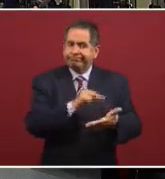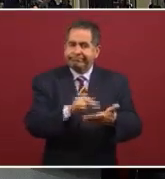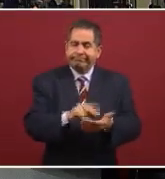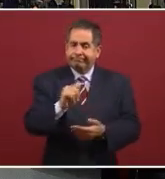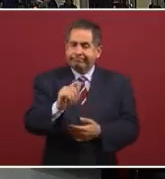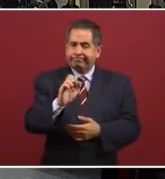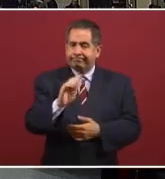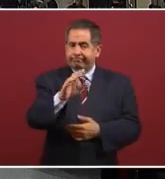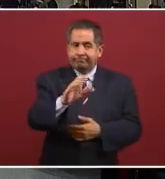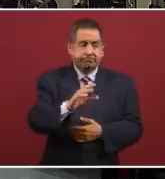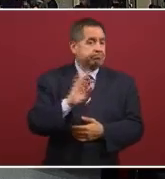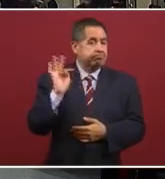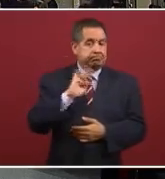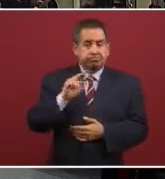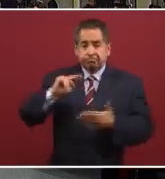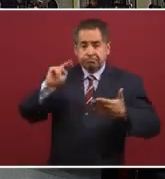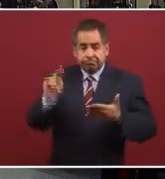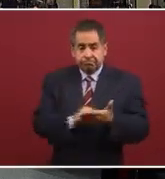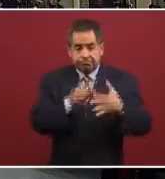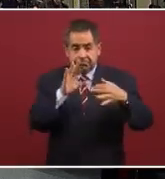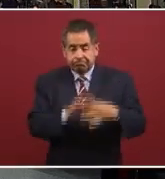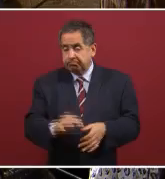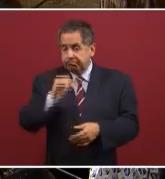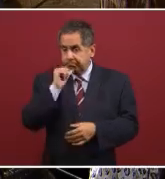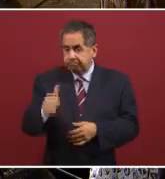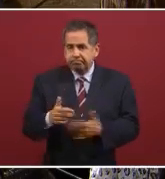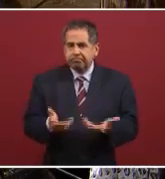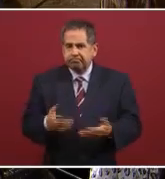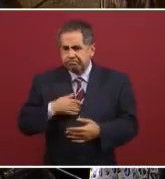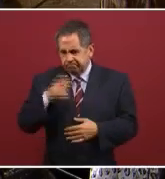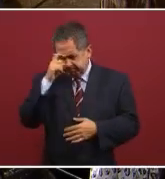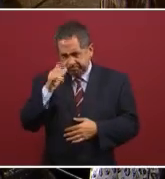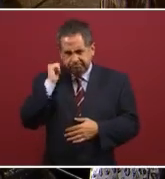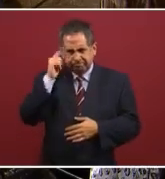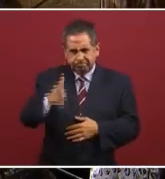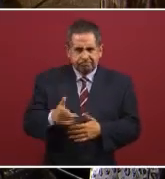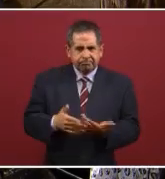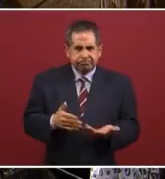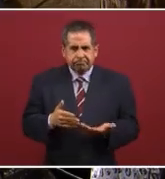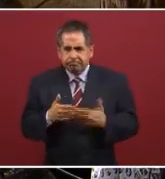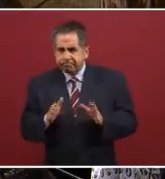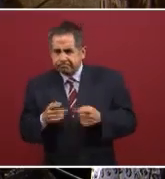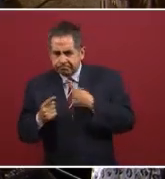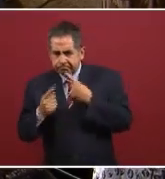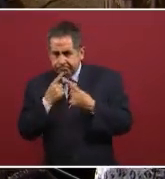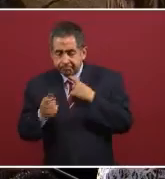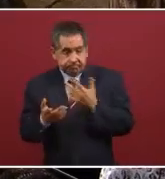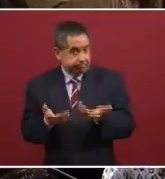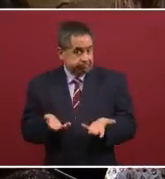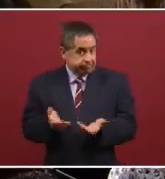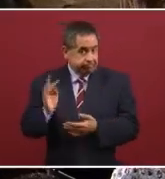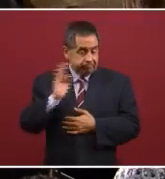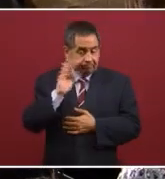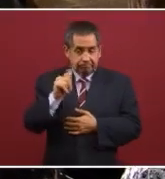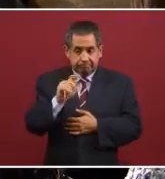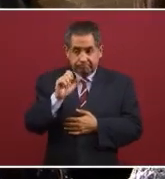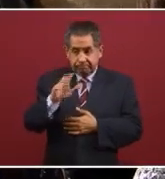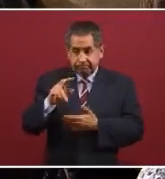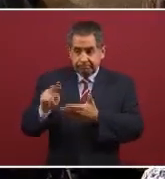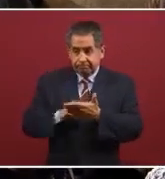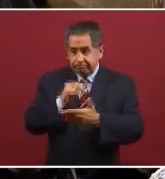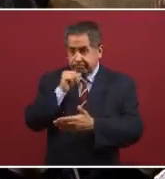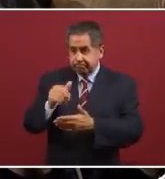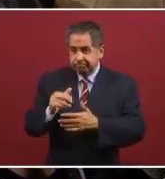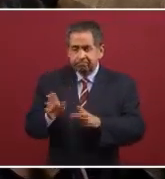la ratificación del TEMEC. ¿Ustedes ven riesgo de que se puedan abrir las negociaciones y no se ratifique el tratado,